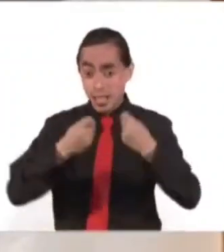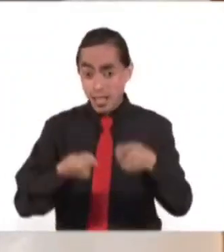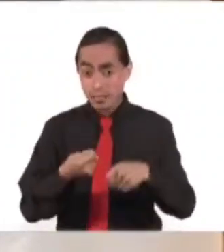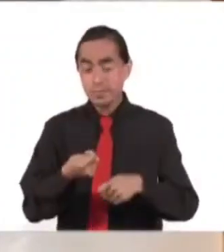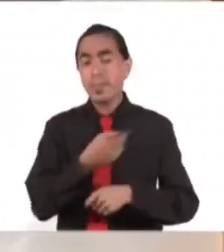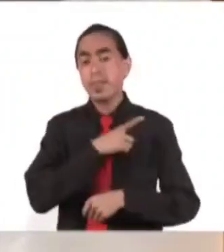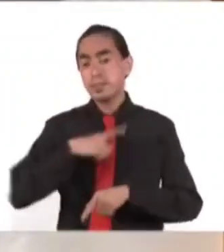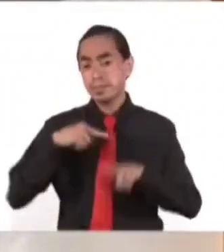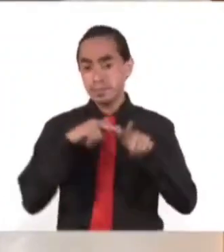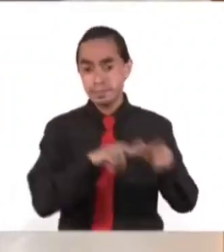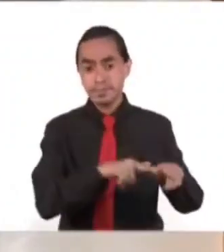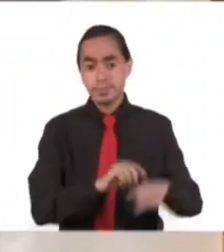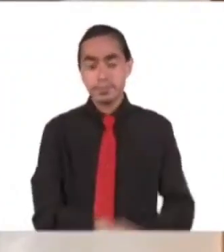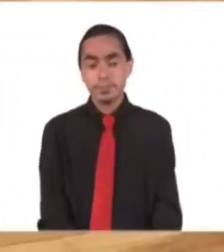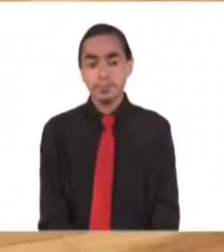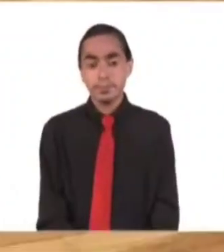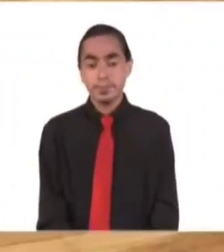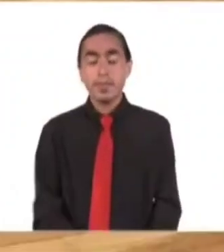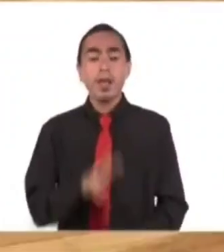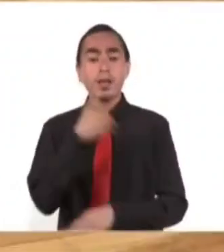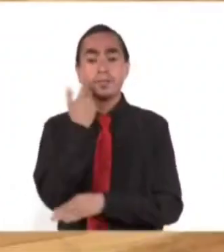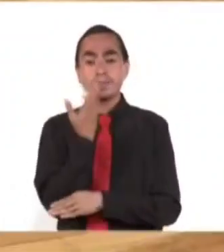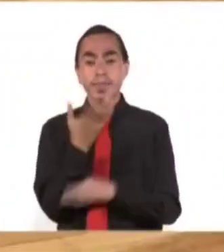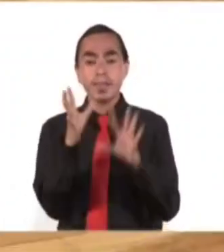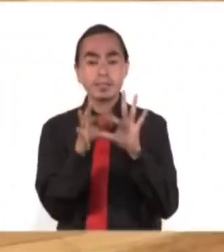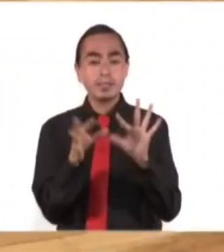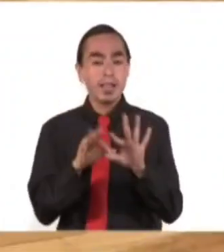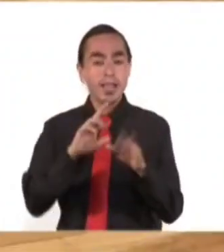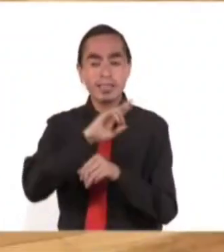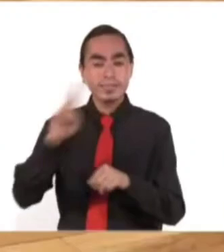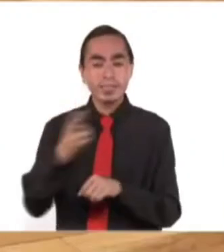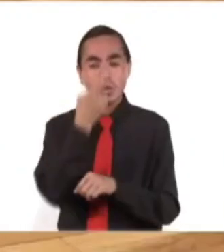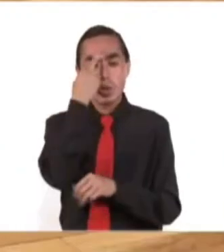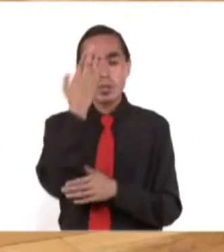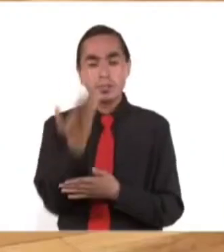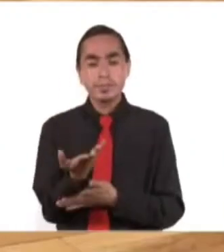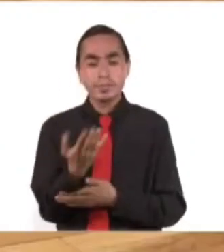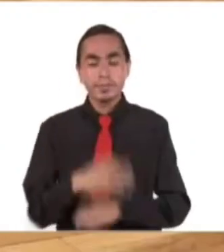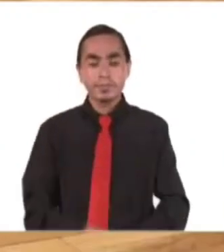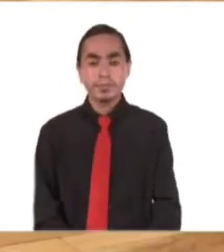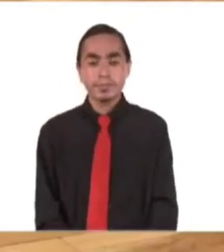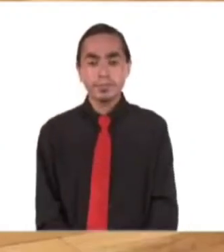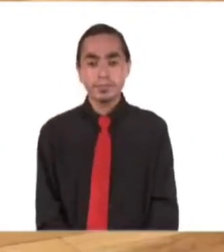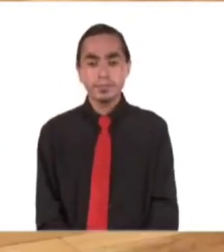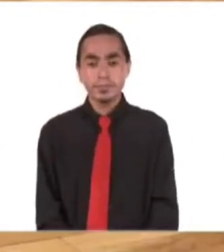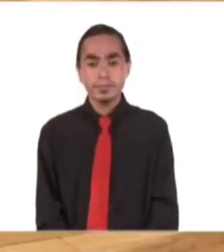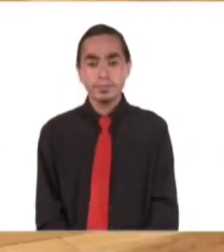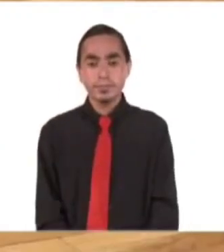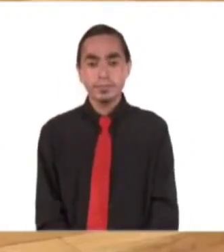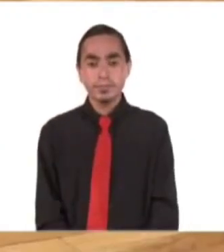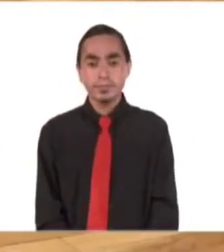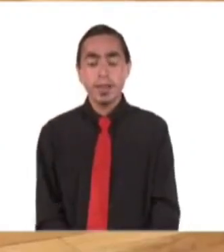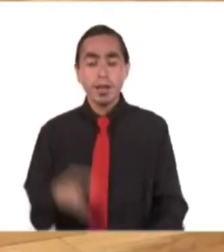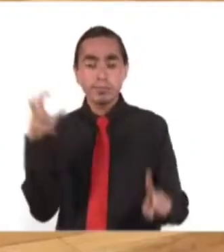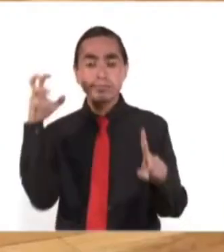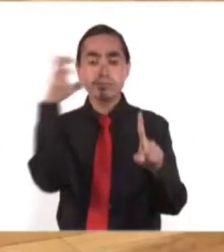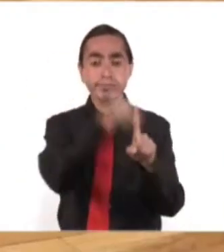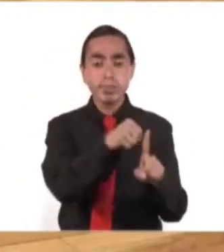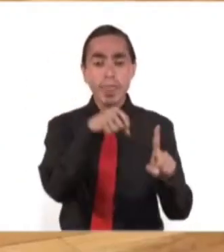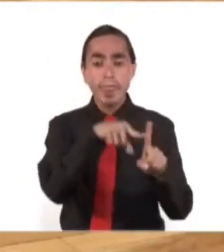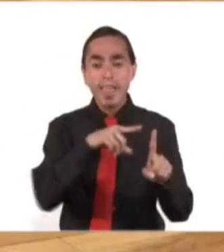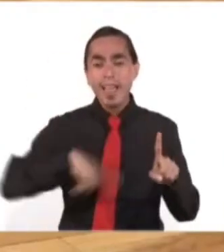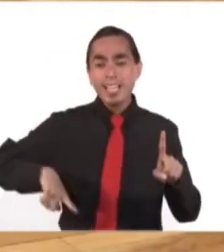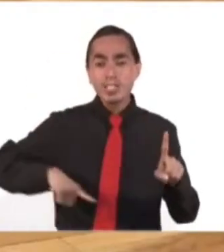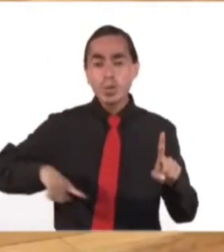Por eso yo quisiera, decía antes, recordar un poco cuáles han sido los logros